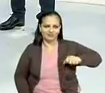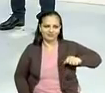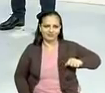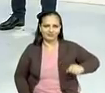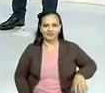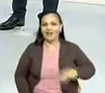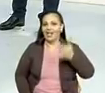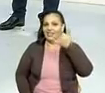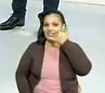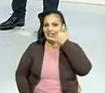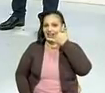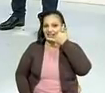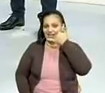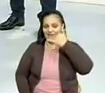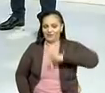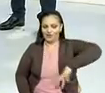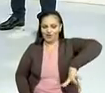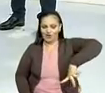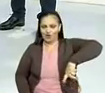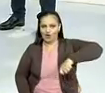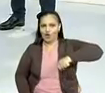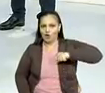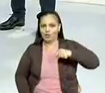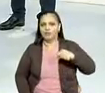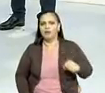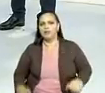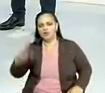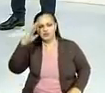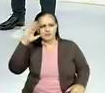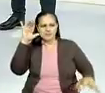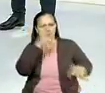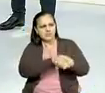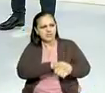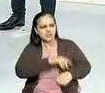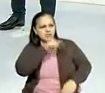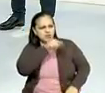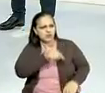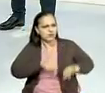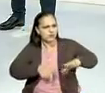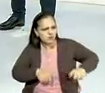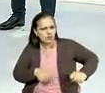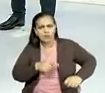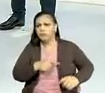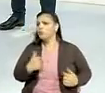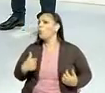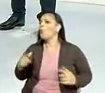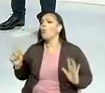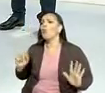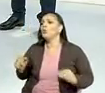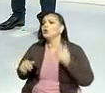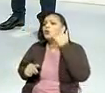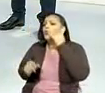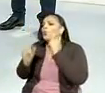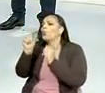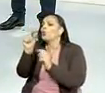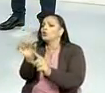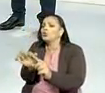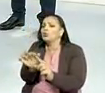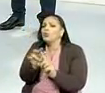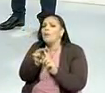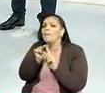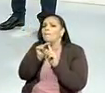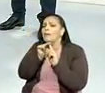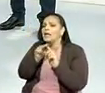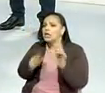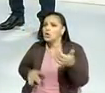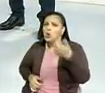el Facebook. Pues el otro dice, lo encuentra con un cuchillote de este vuelo. Yo soy chef. Si